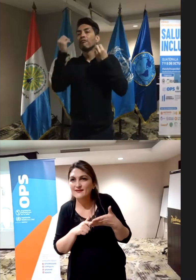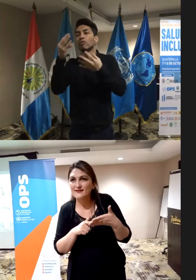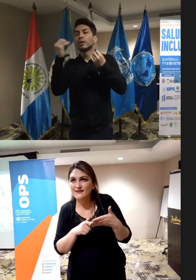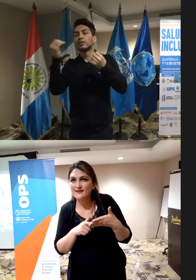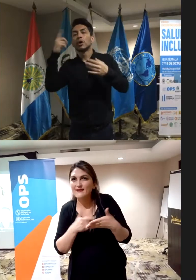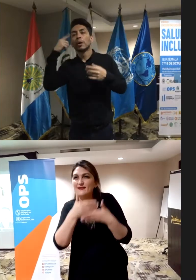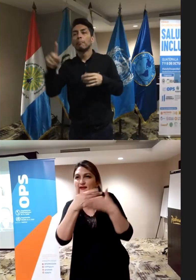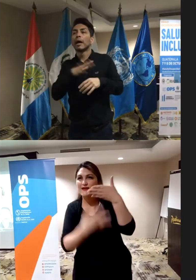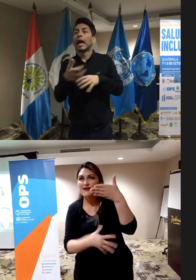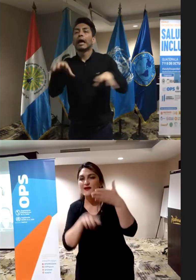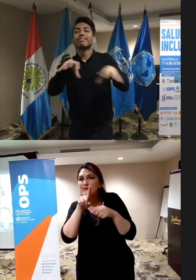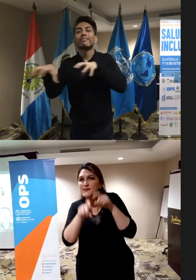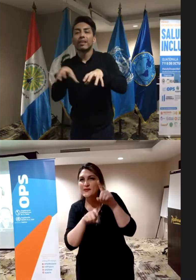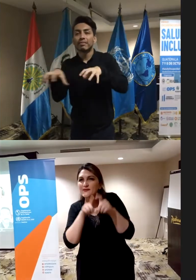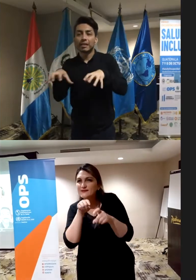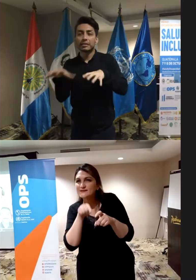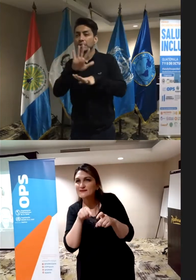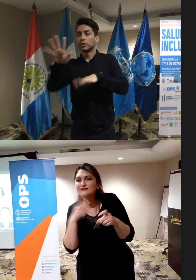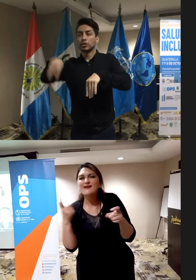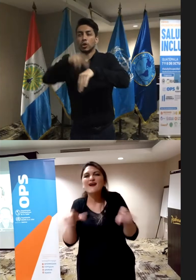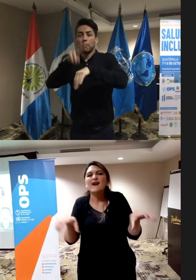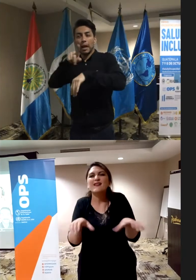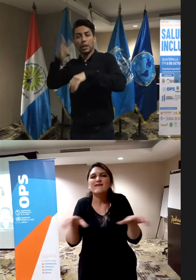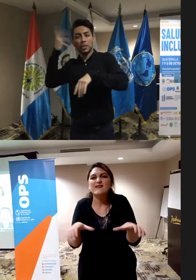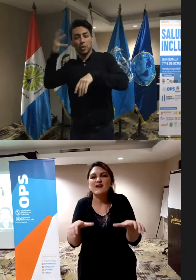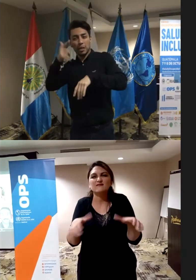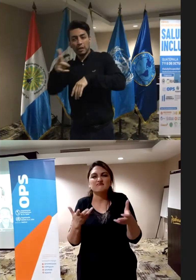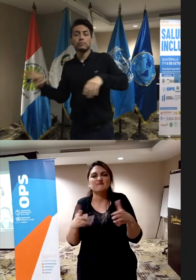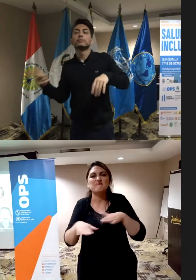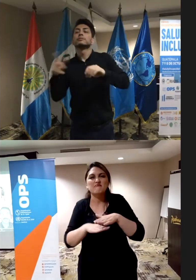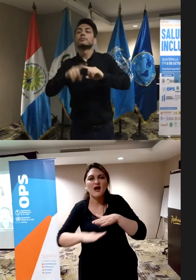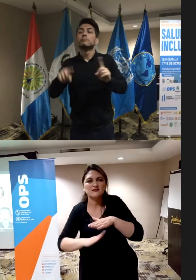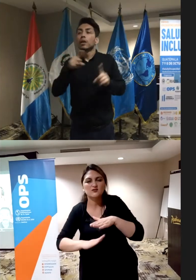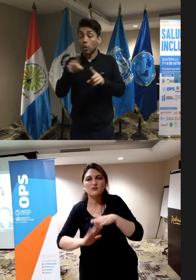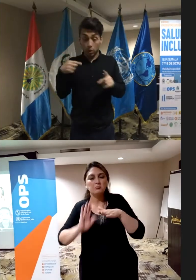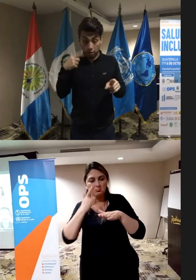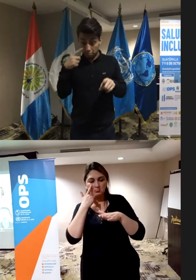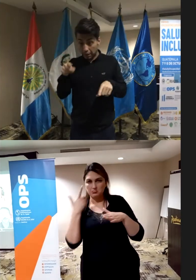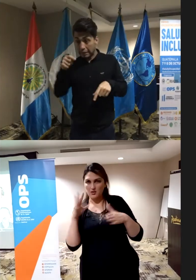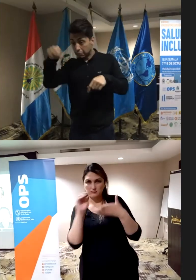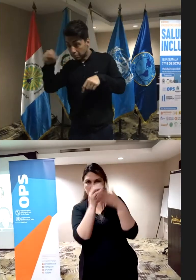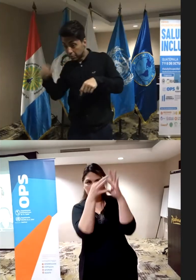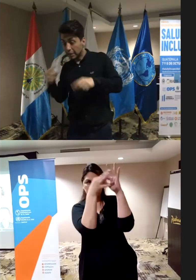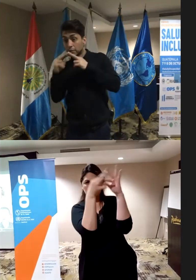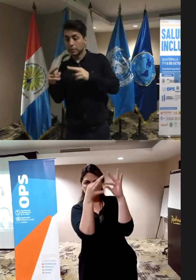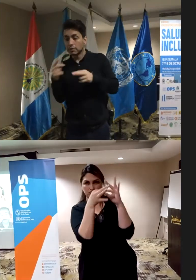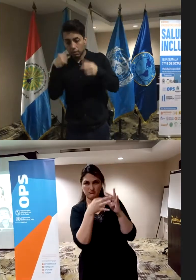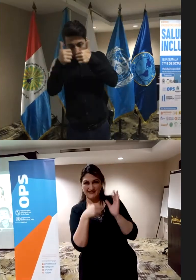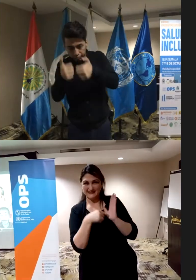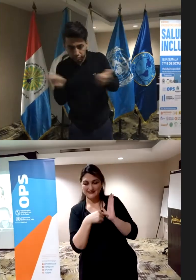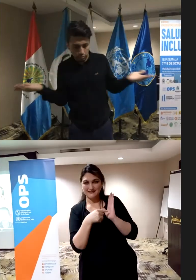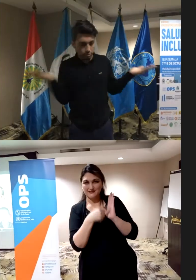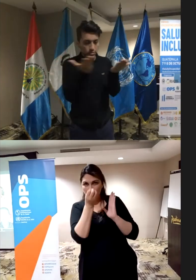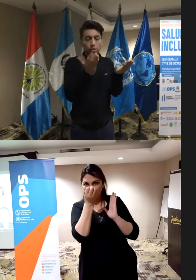de actividades básicas, están diseñadas para ser analizadas con otra información. Por